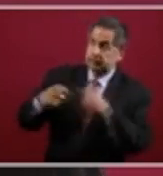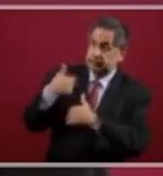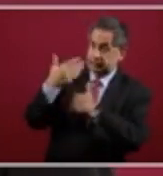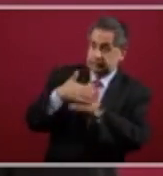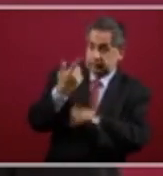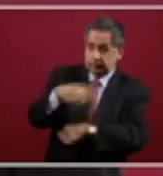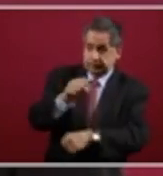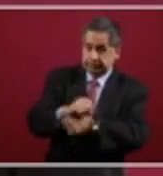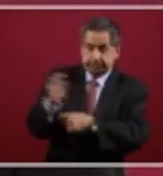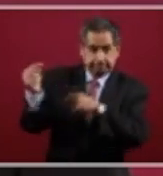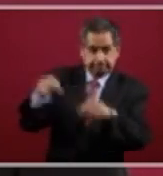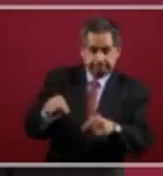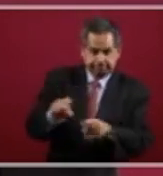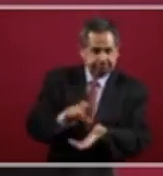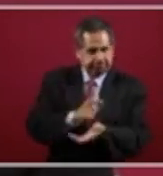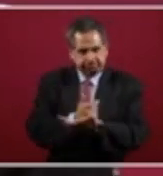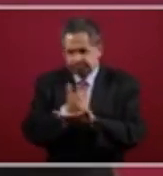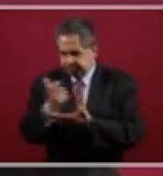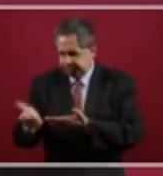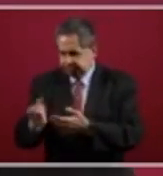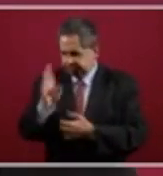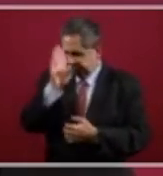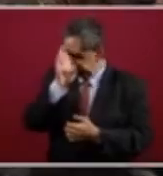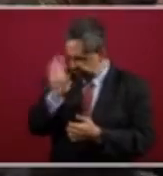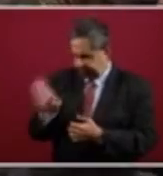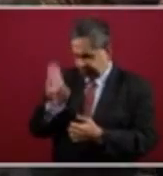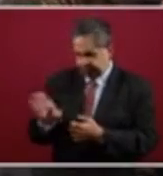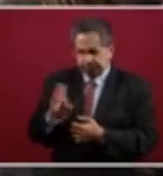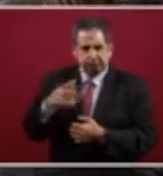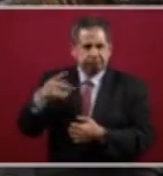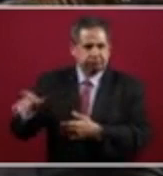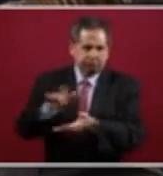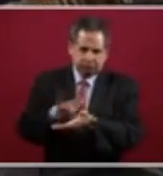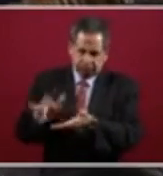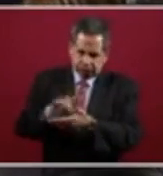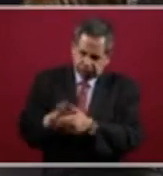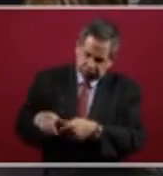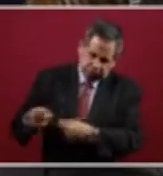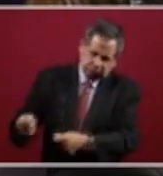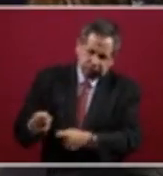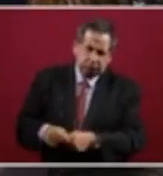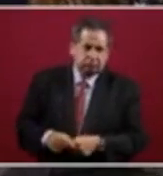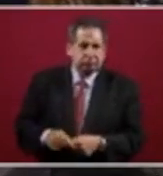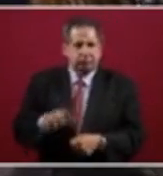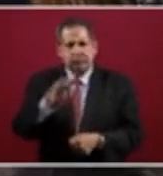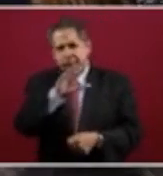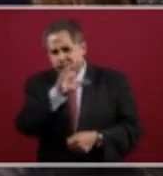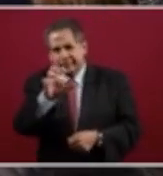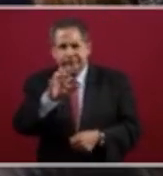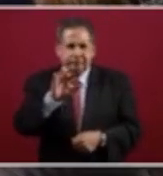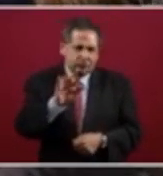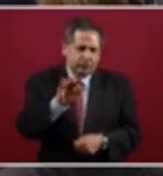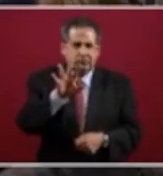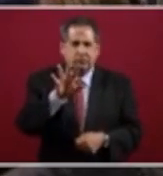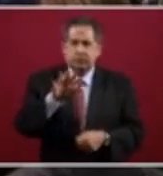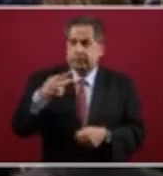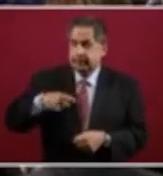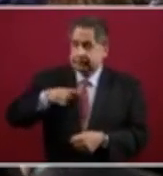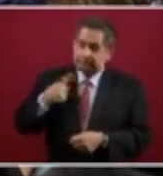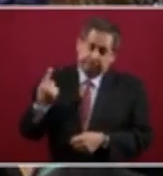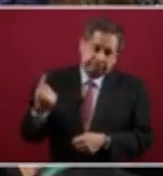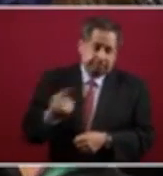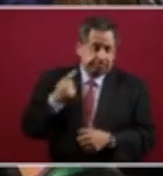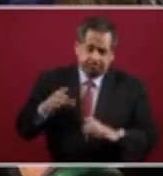próxima. Van a tener sus apoyos, los 544